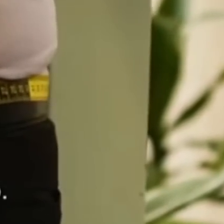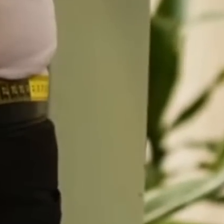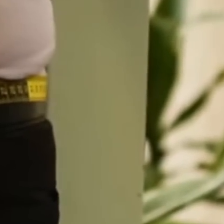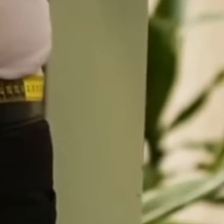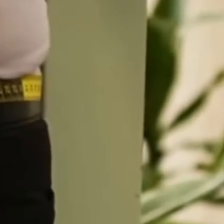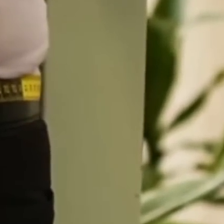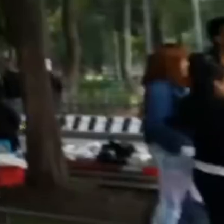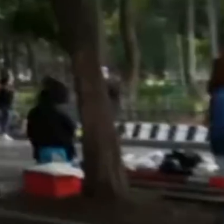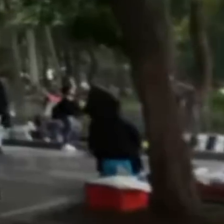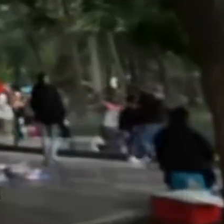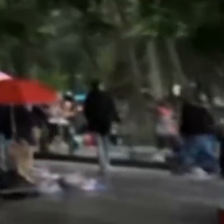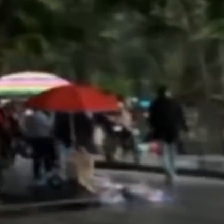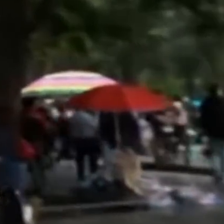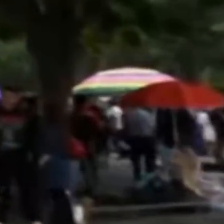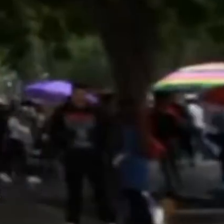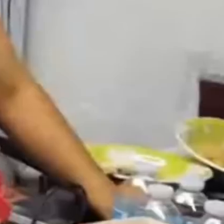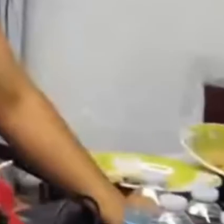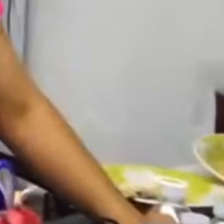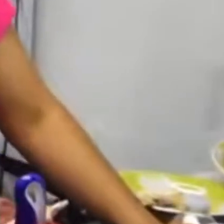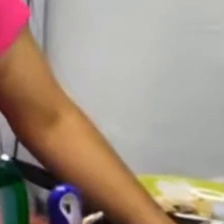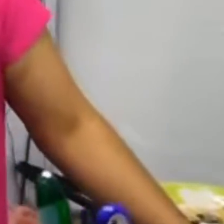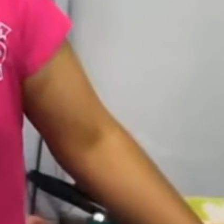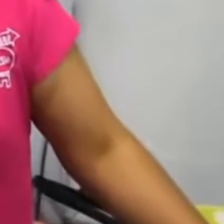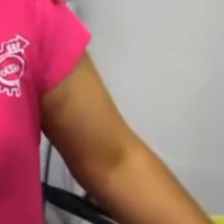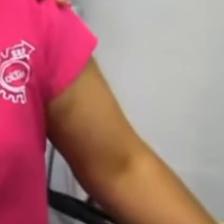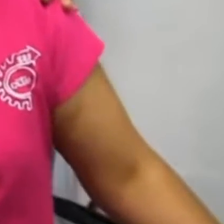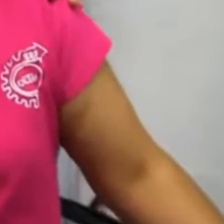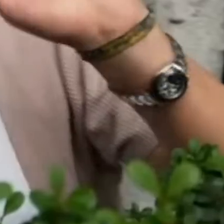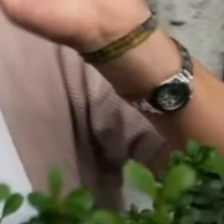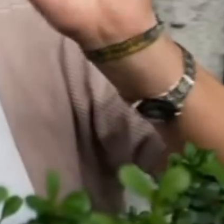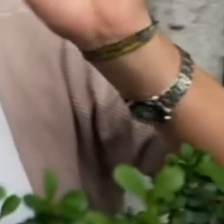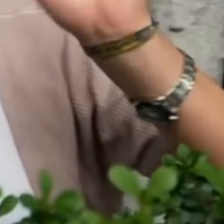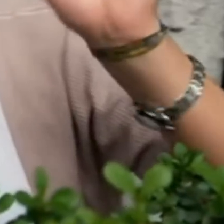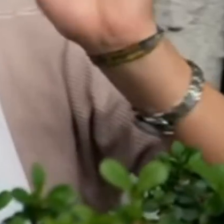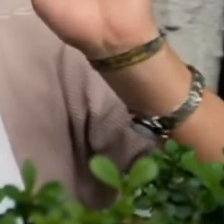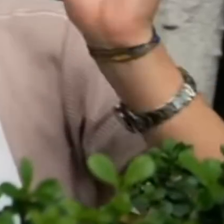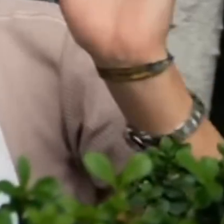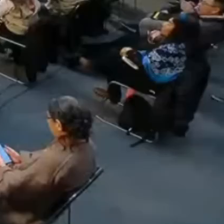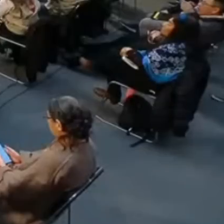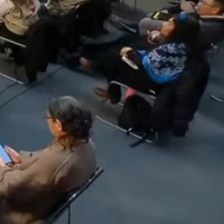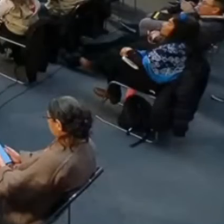seguimiento. Todas las personas tenemos derecho a una vida saludable. Alimenta bien tu vida.